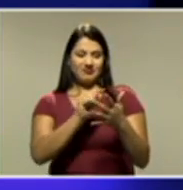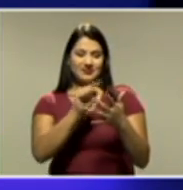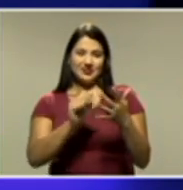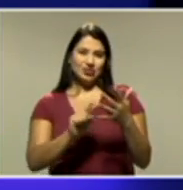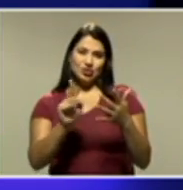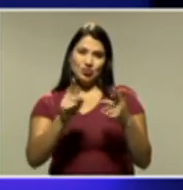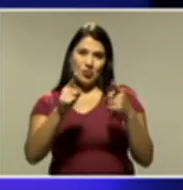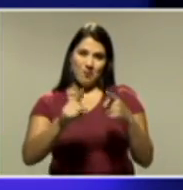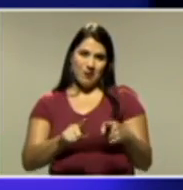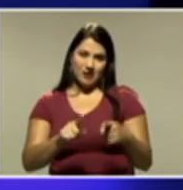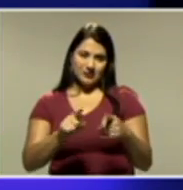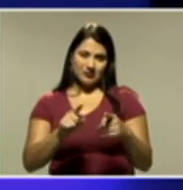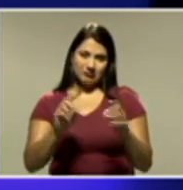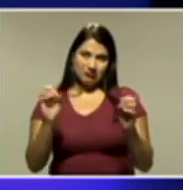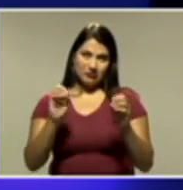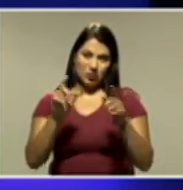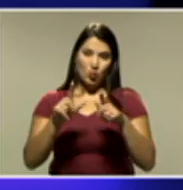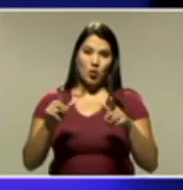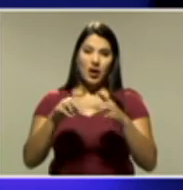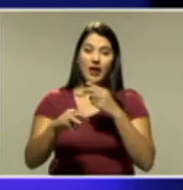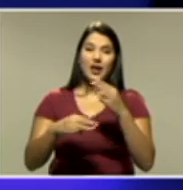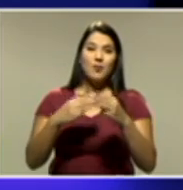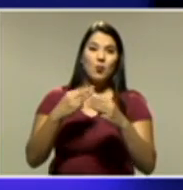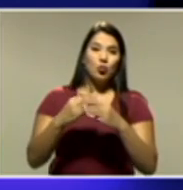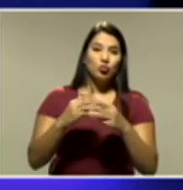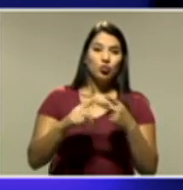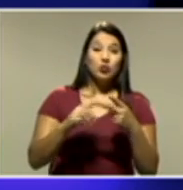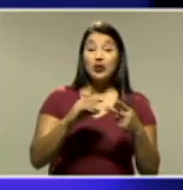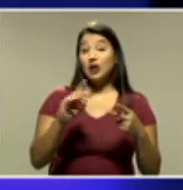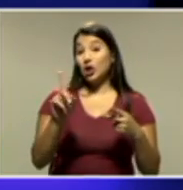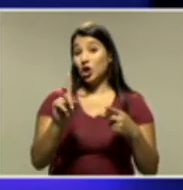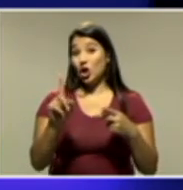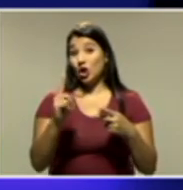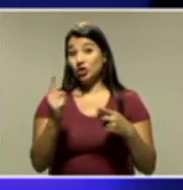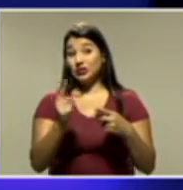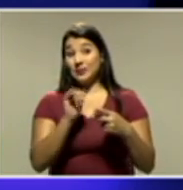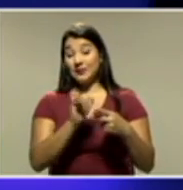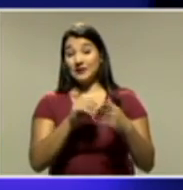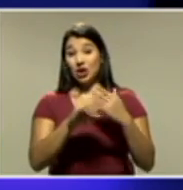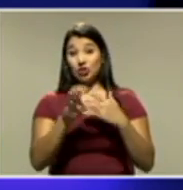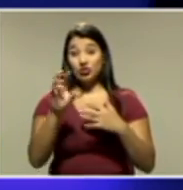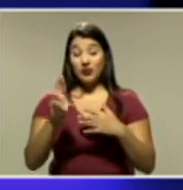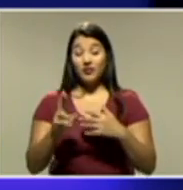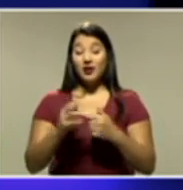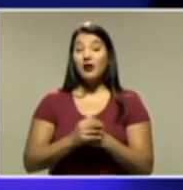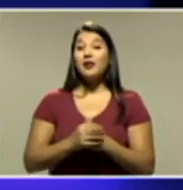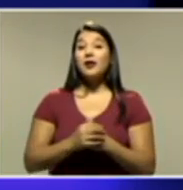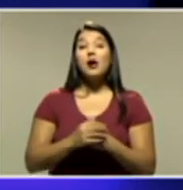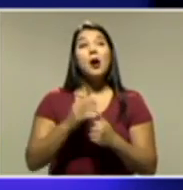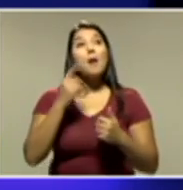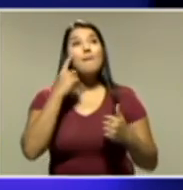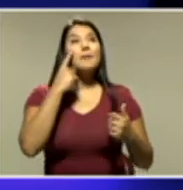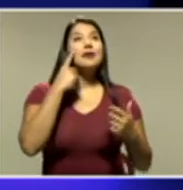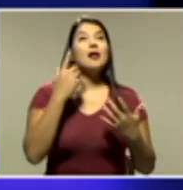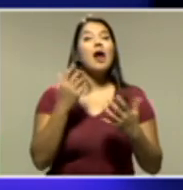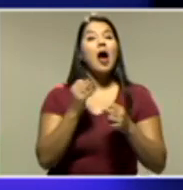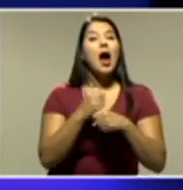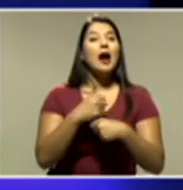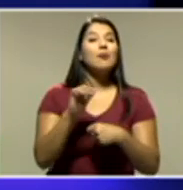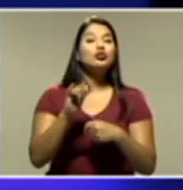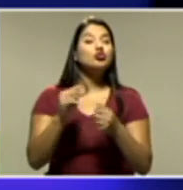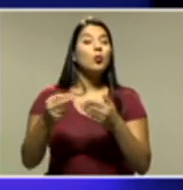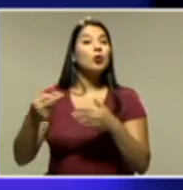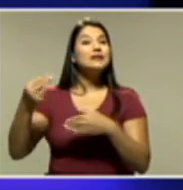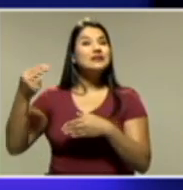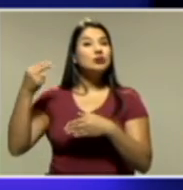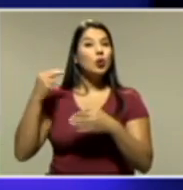y no ha sido siempre así en Costa Rica. ¿Cuándo nace el tribunal? Hagamos un poquito de